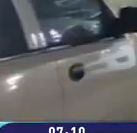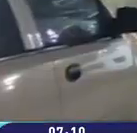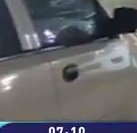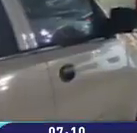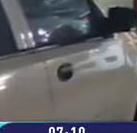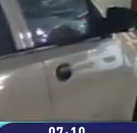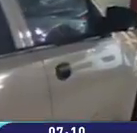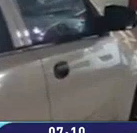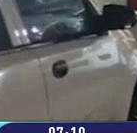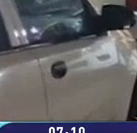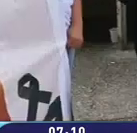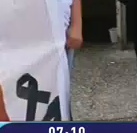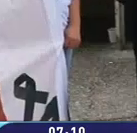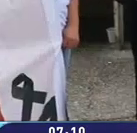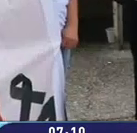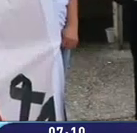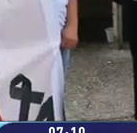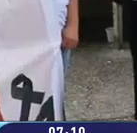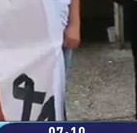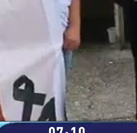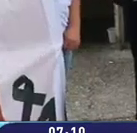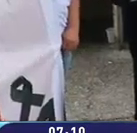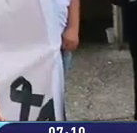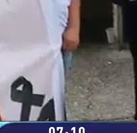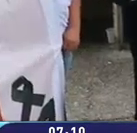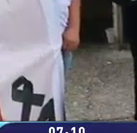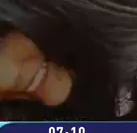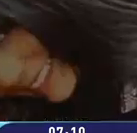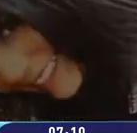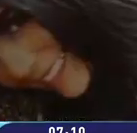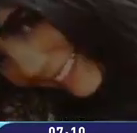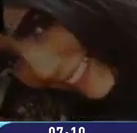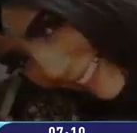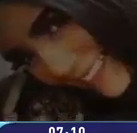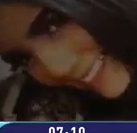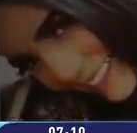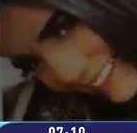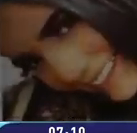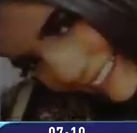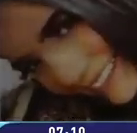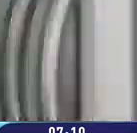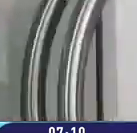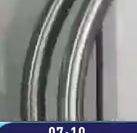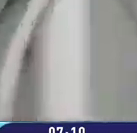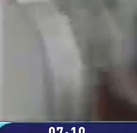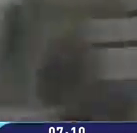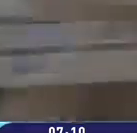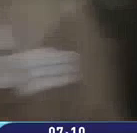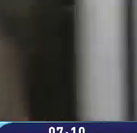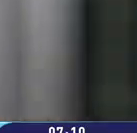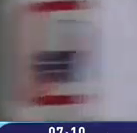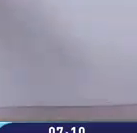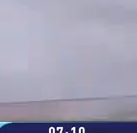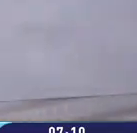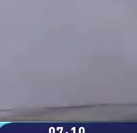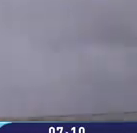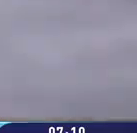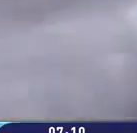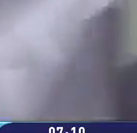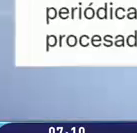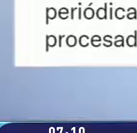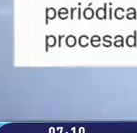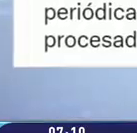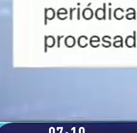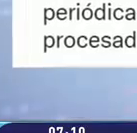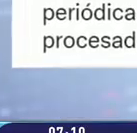Manabí dictó medidas cautelares a dos hombres investigados por la supuesta violación a la modelo manabita Naomi Arzantales. Con esto nos separamos